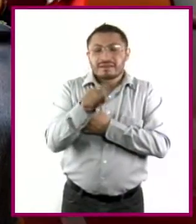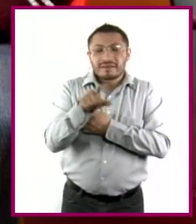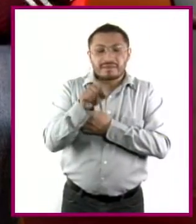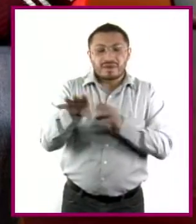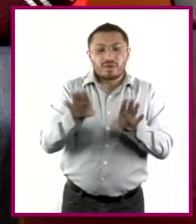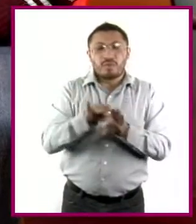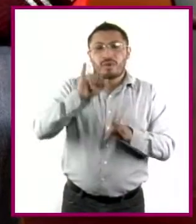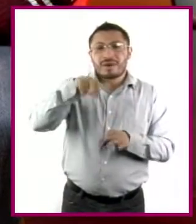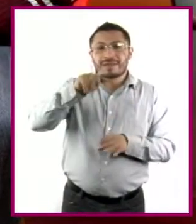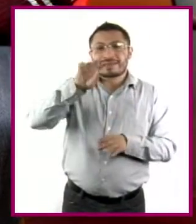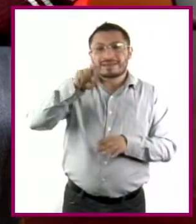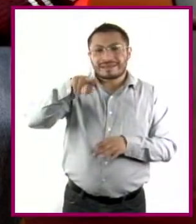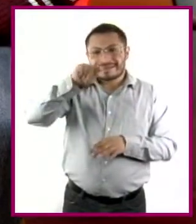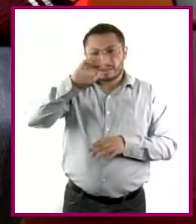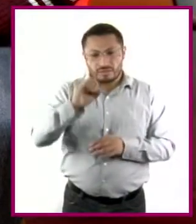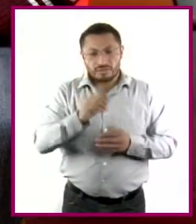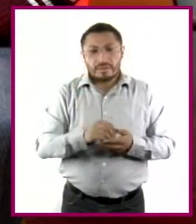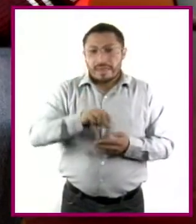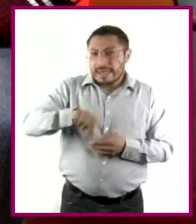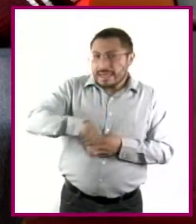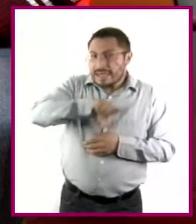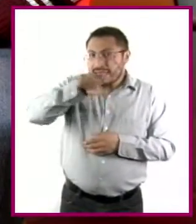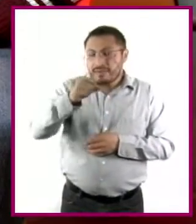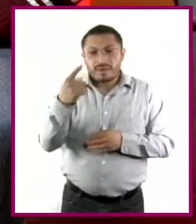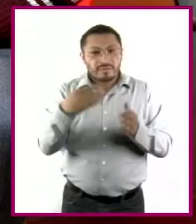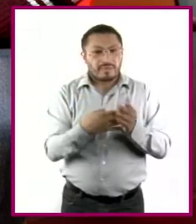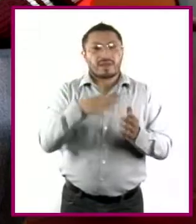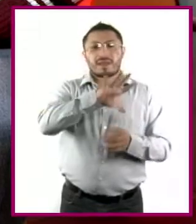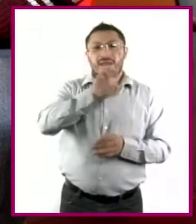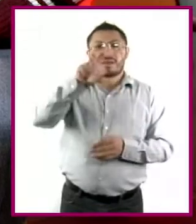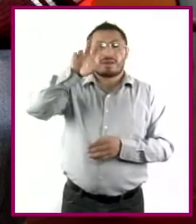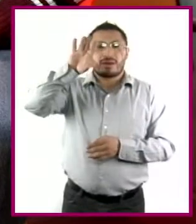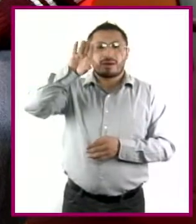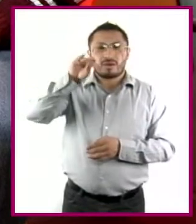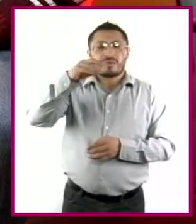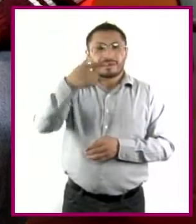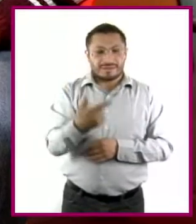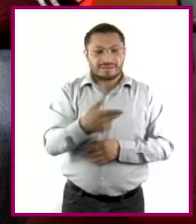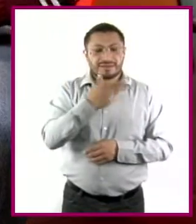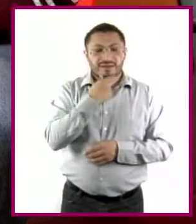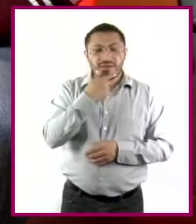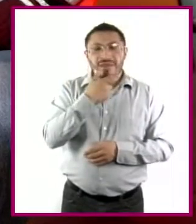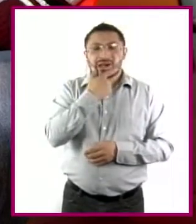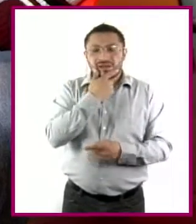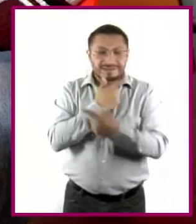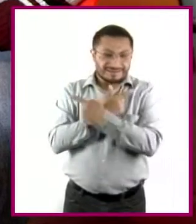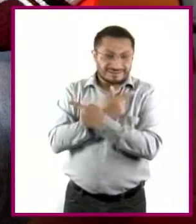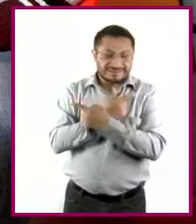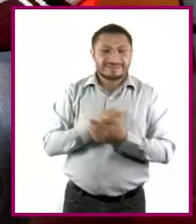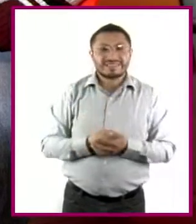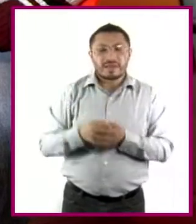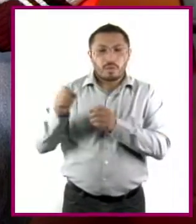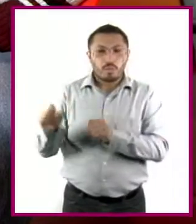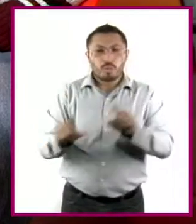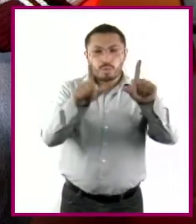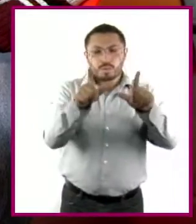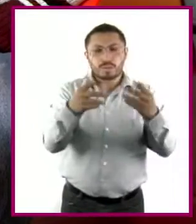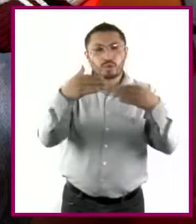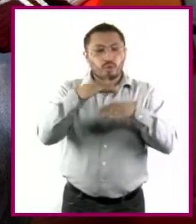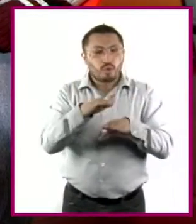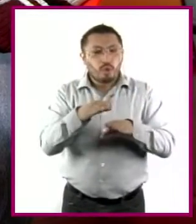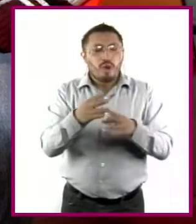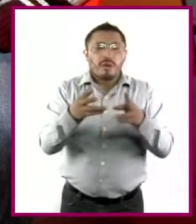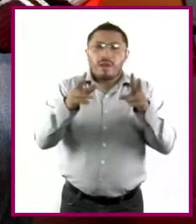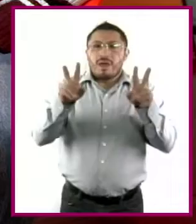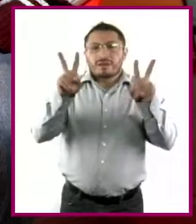intento. Pocos años después, en 1597, el inglés Francis Bacon publicó ensayos cuyo tema y estilo